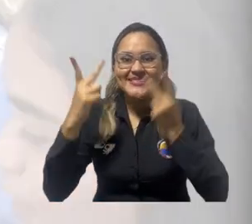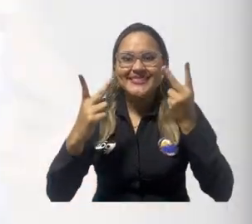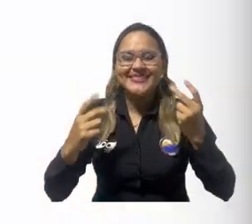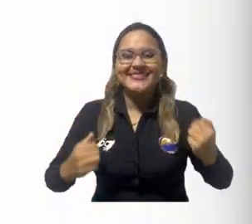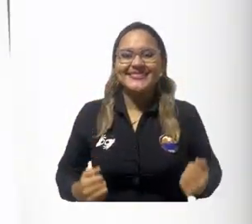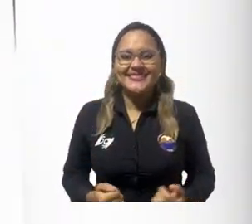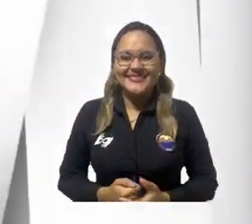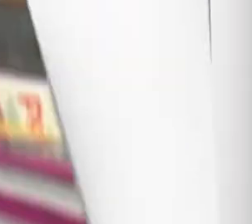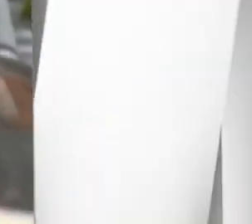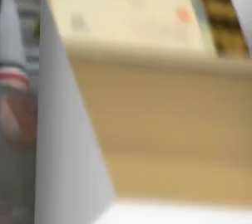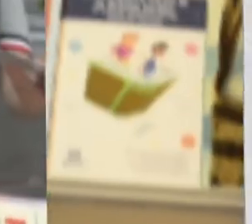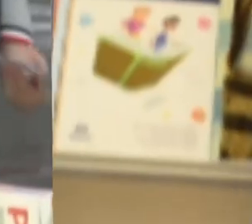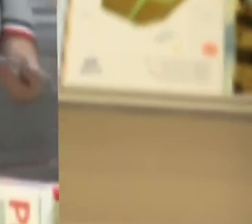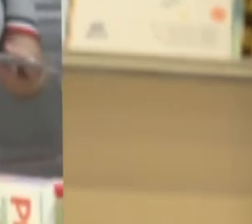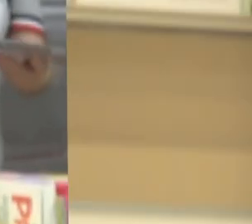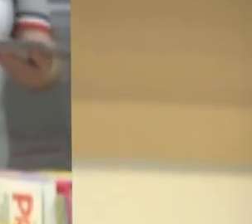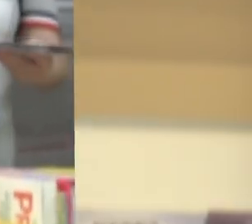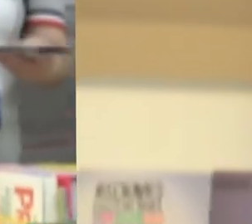visitantes.